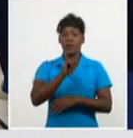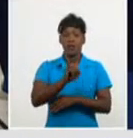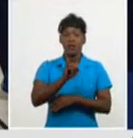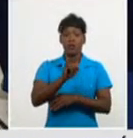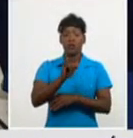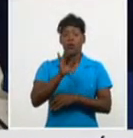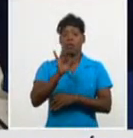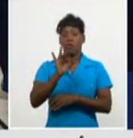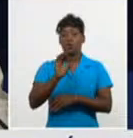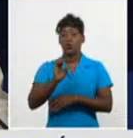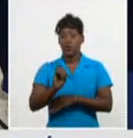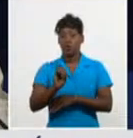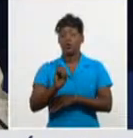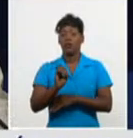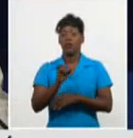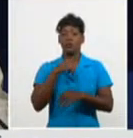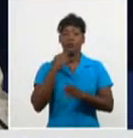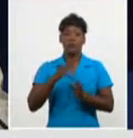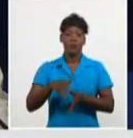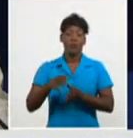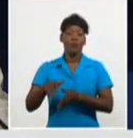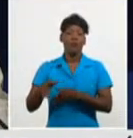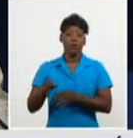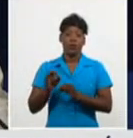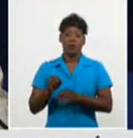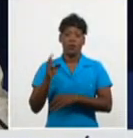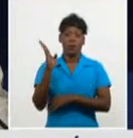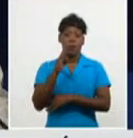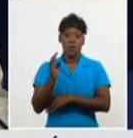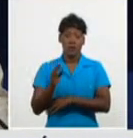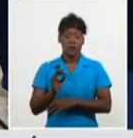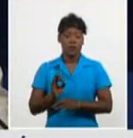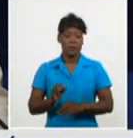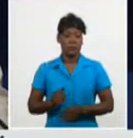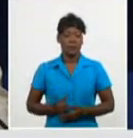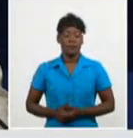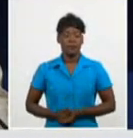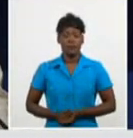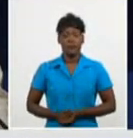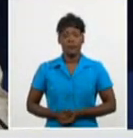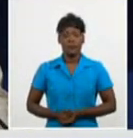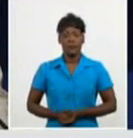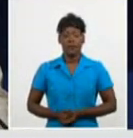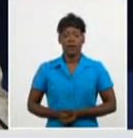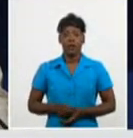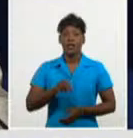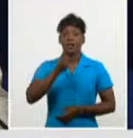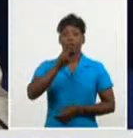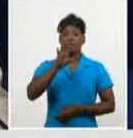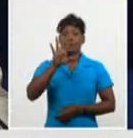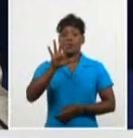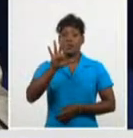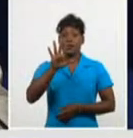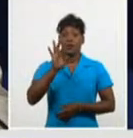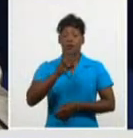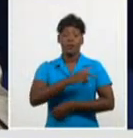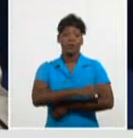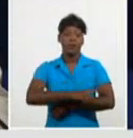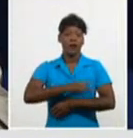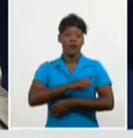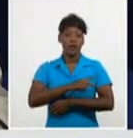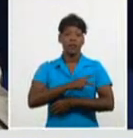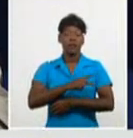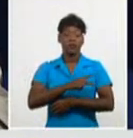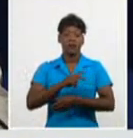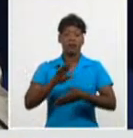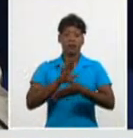39.680 fallecidos en este país. De los 35 países de la región de las Américas, 10